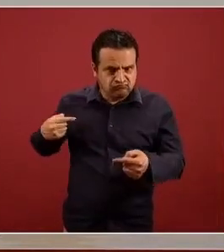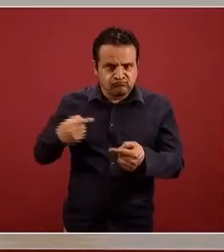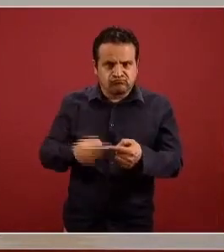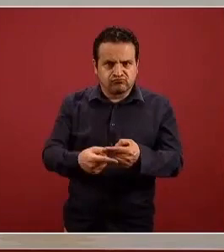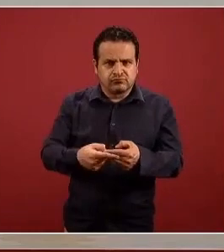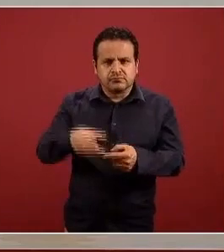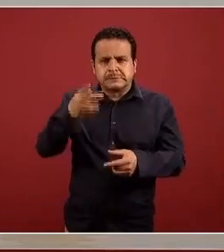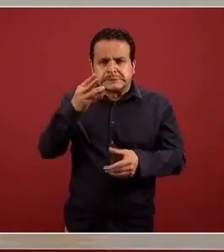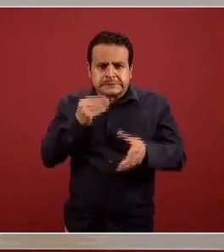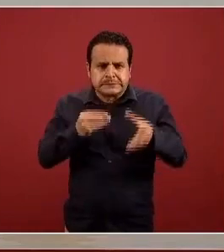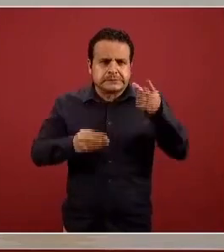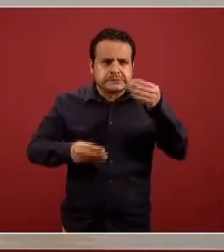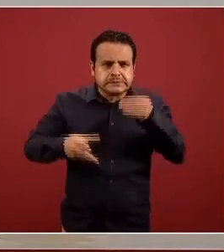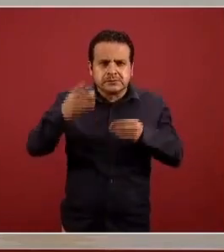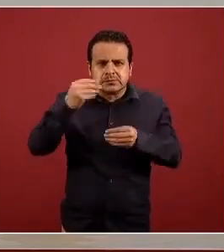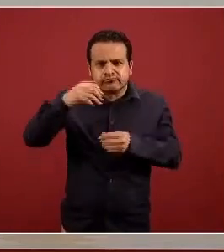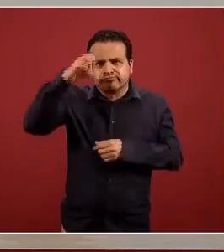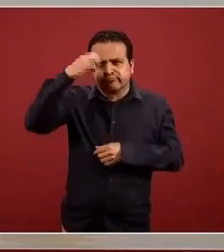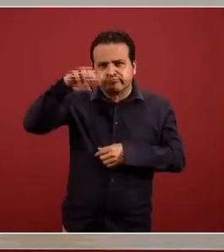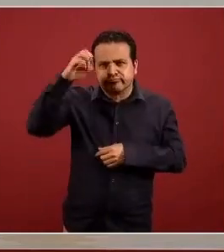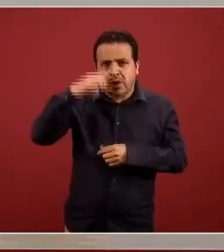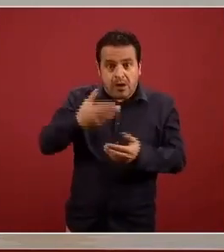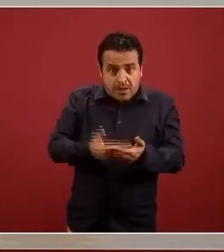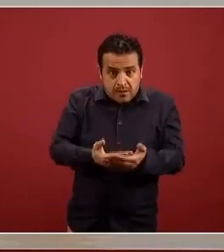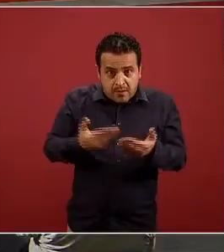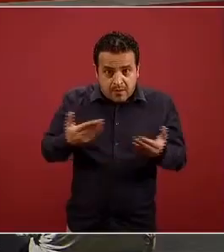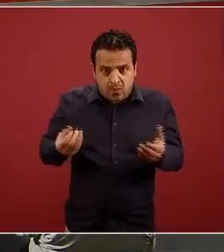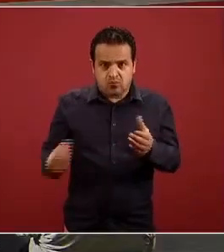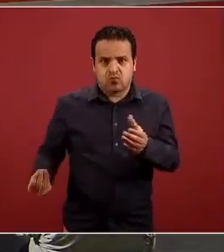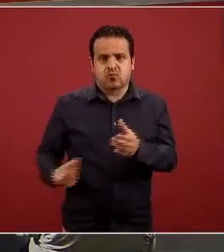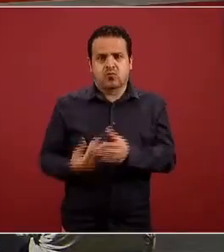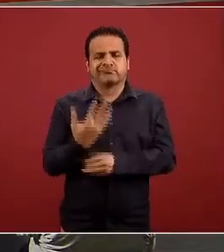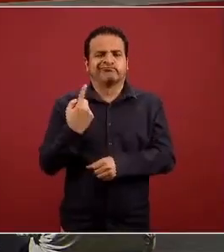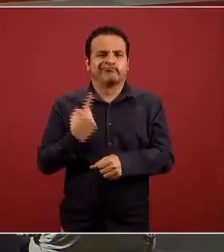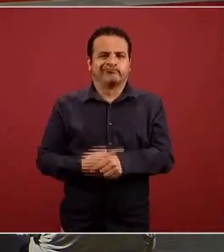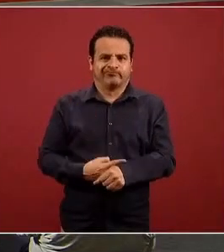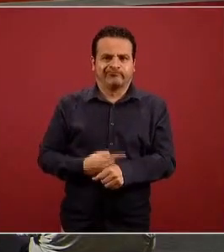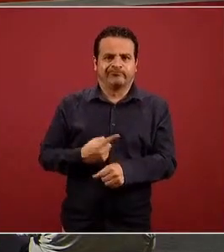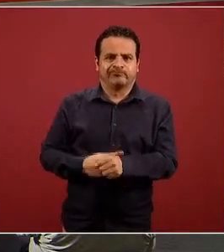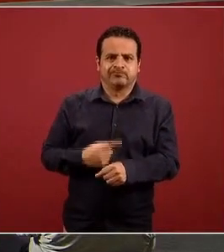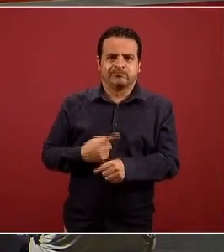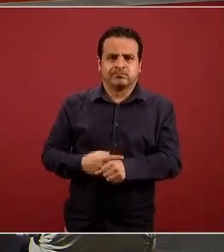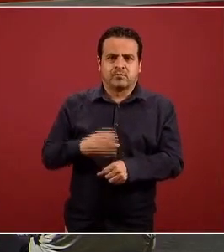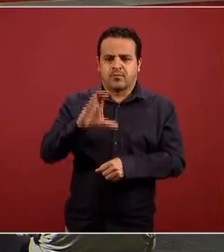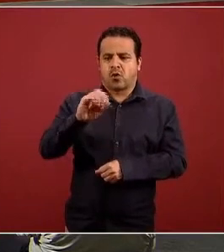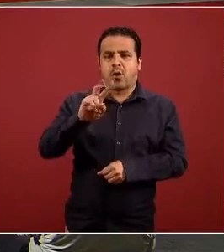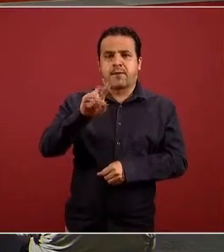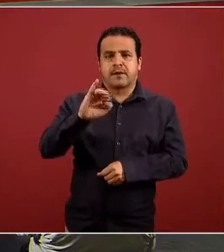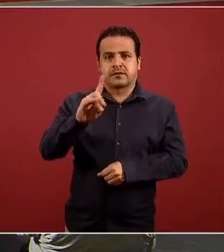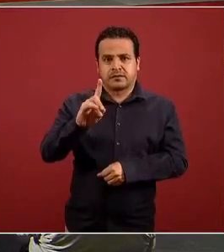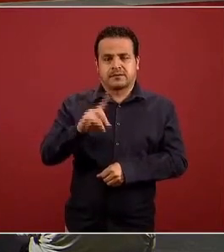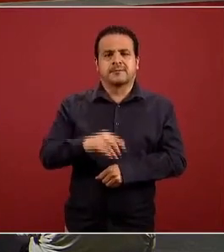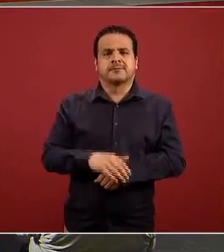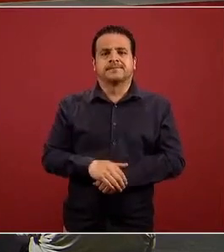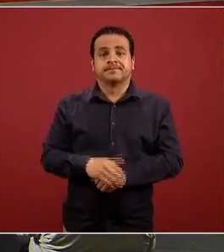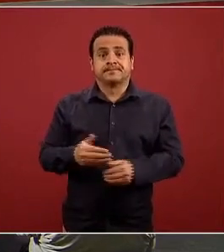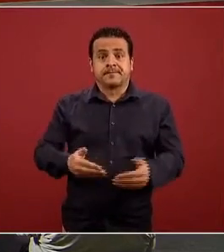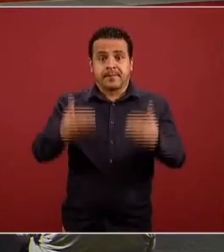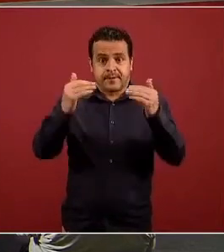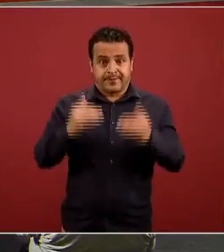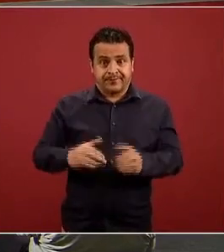otro buen tramo de la epidemia de cubit 11 años después le pido al doctor a la mía si nos presenta el informe técnico